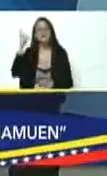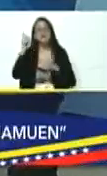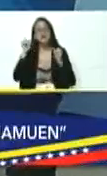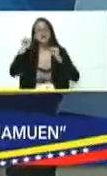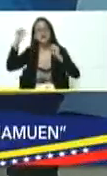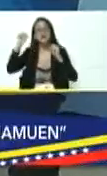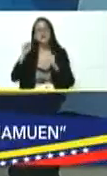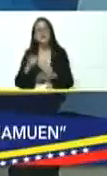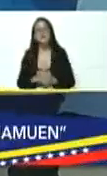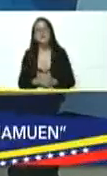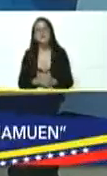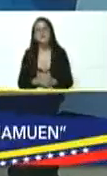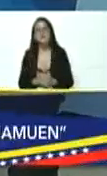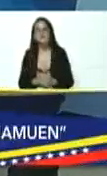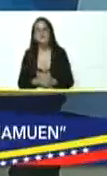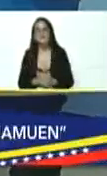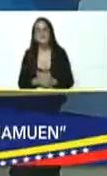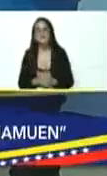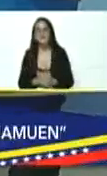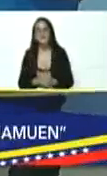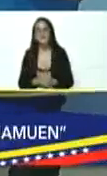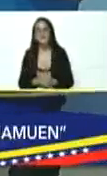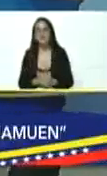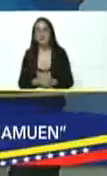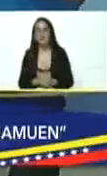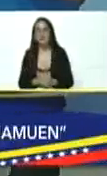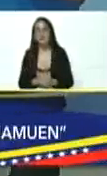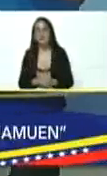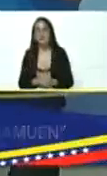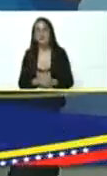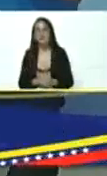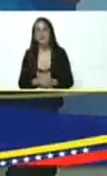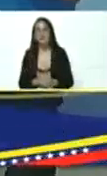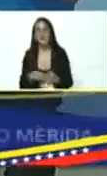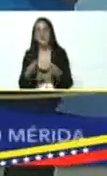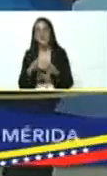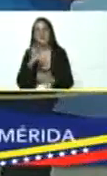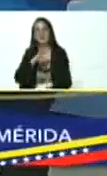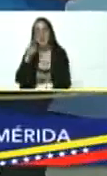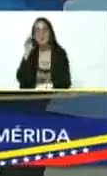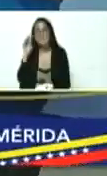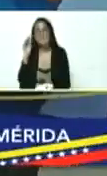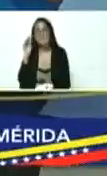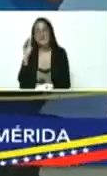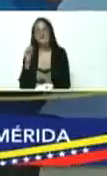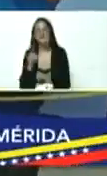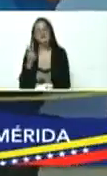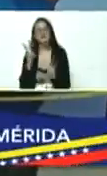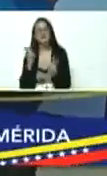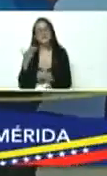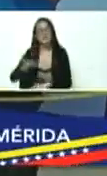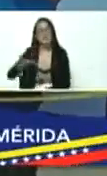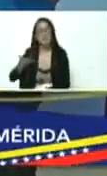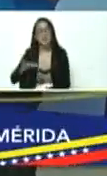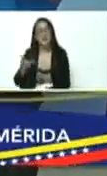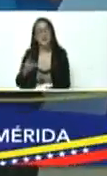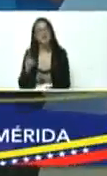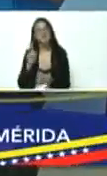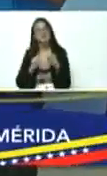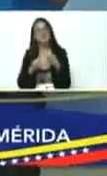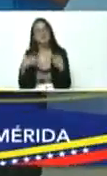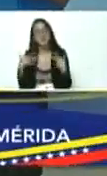materializa totalmente con la creación de las bricomiles. Las bricomiles, y especialmente en los aspectos tan importantes como